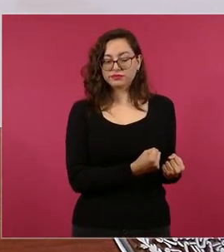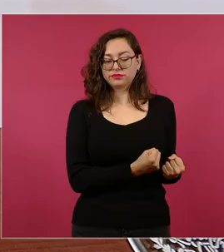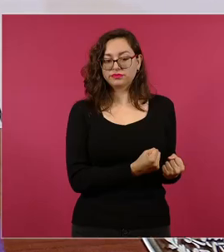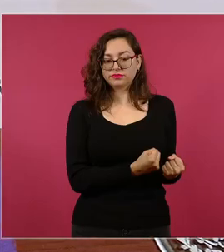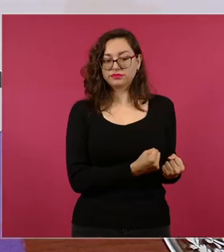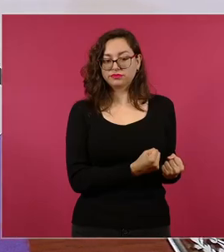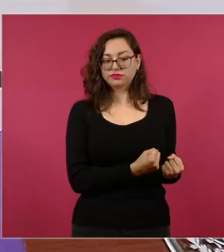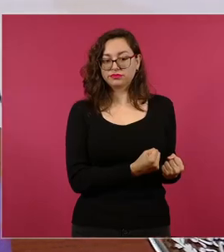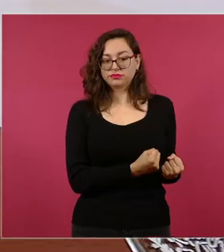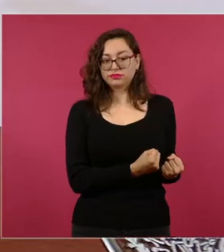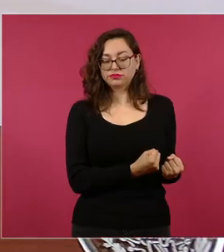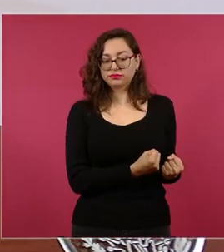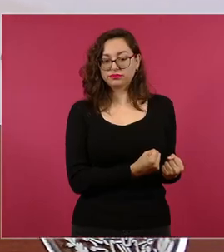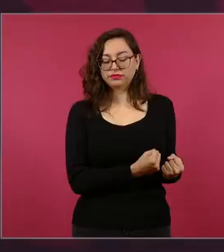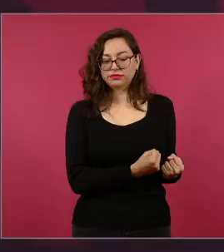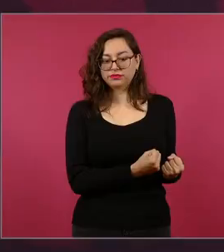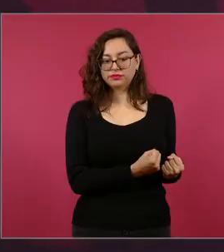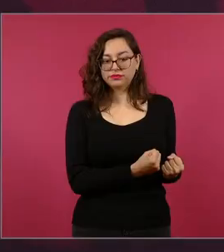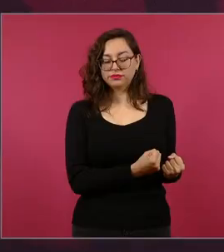Mélenchon,